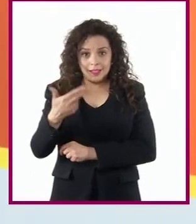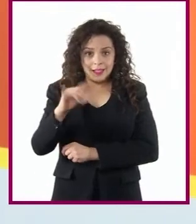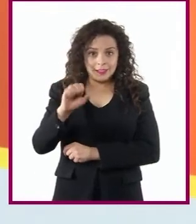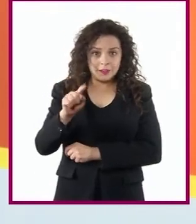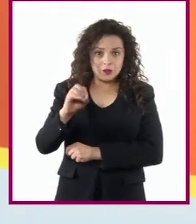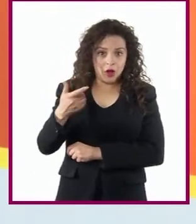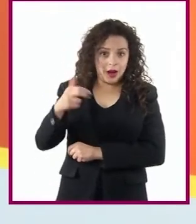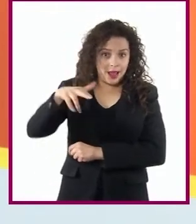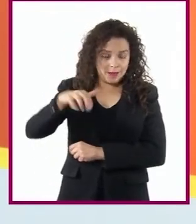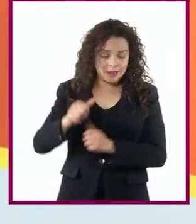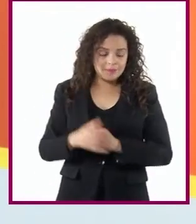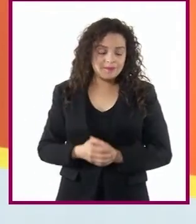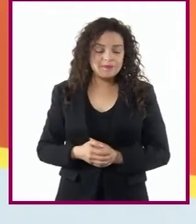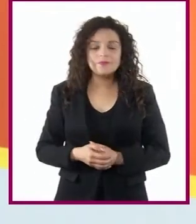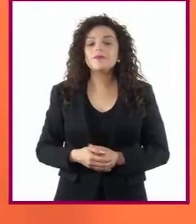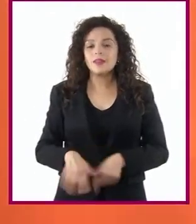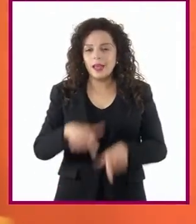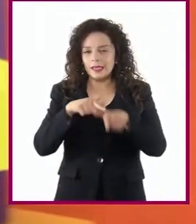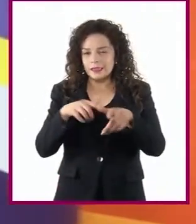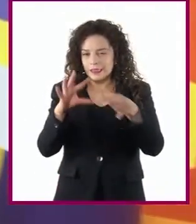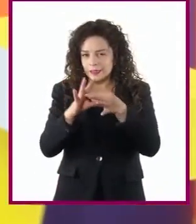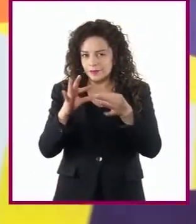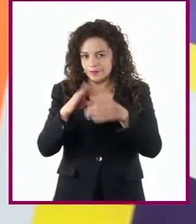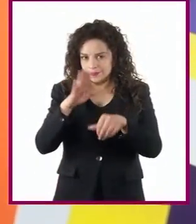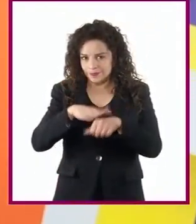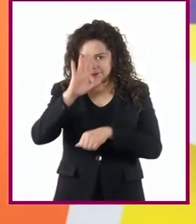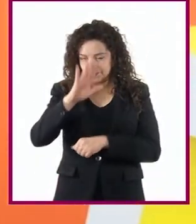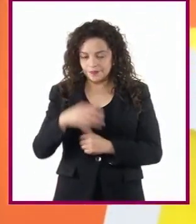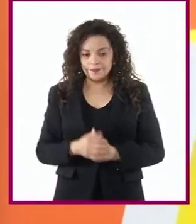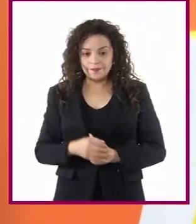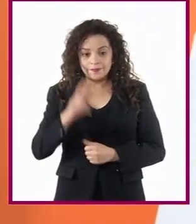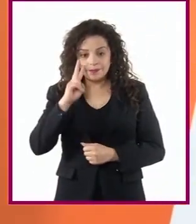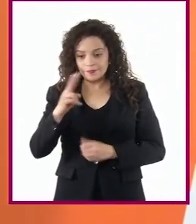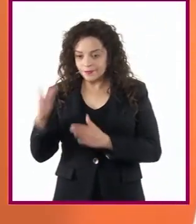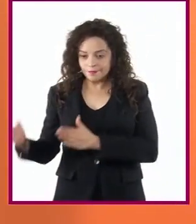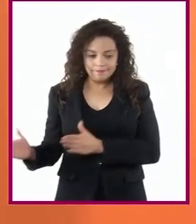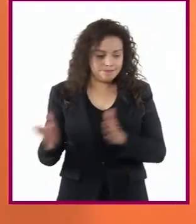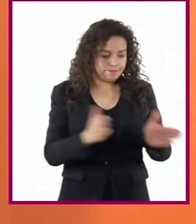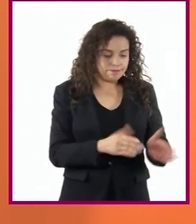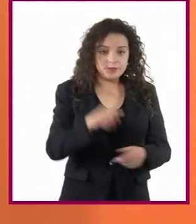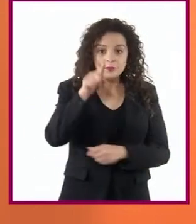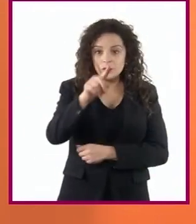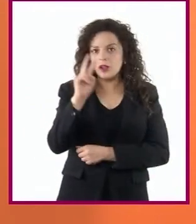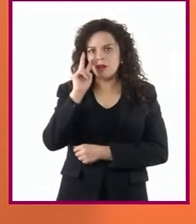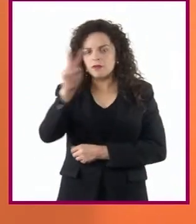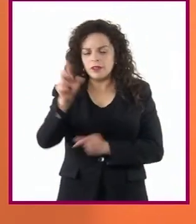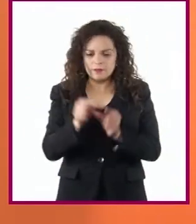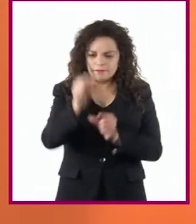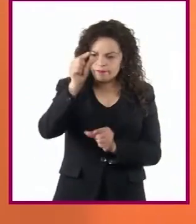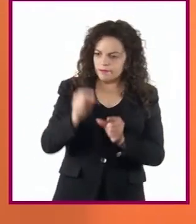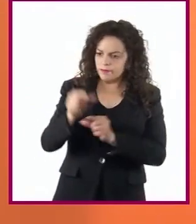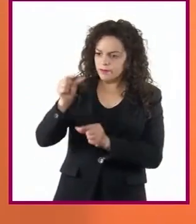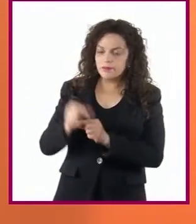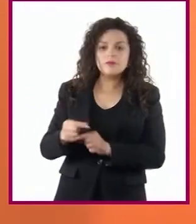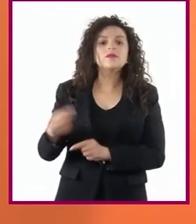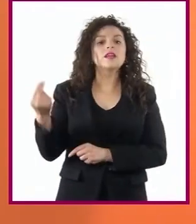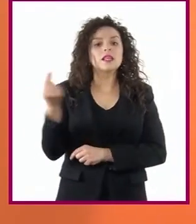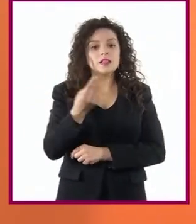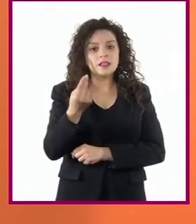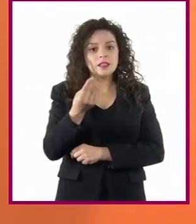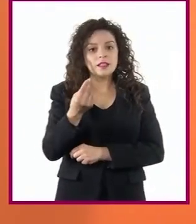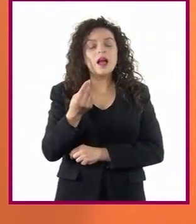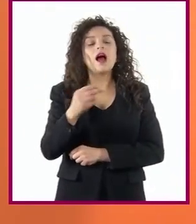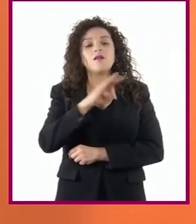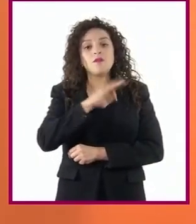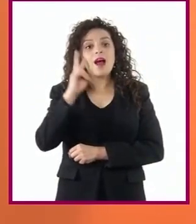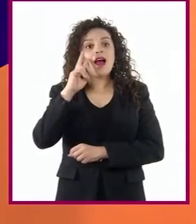continuar analizando esta gráfica. Al leer el histograma también se puede comprobar el número de personas que hicieron